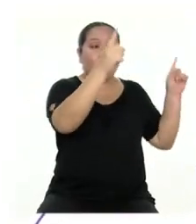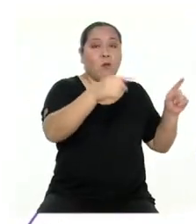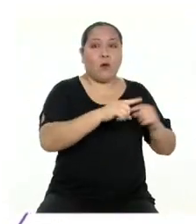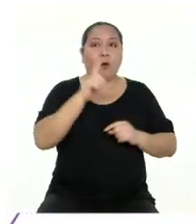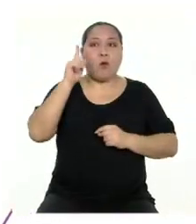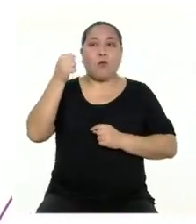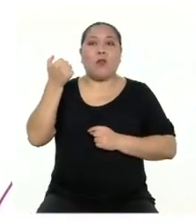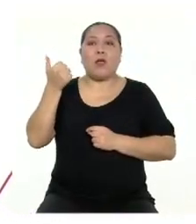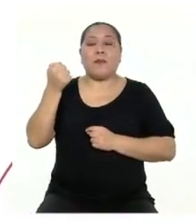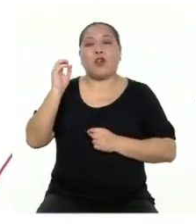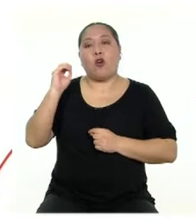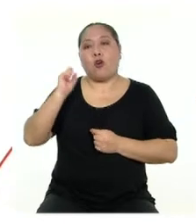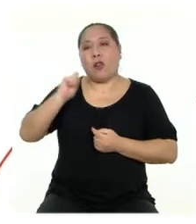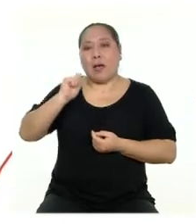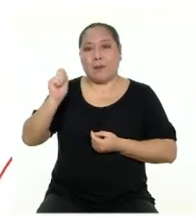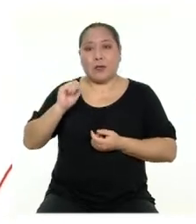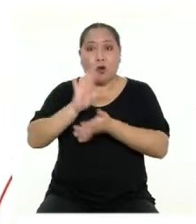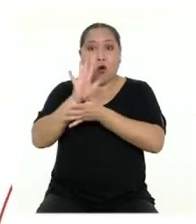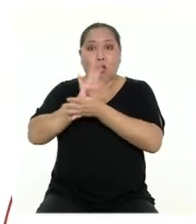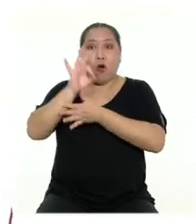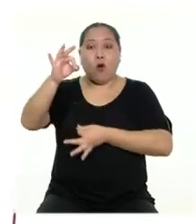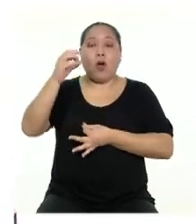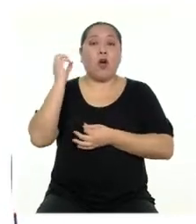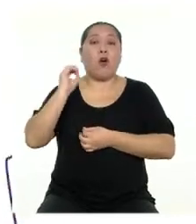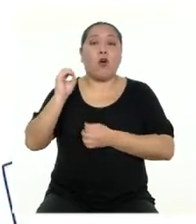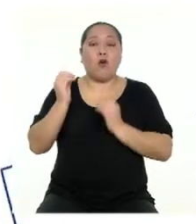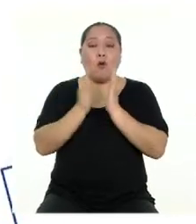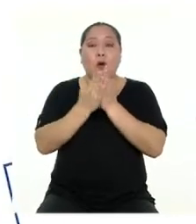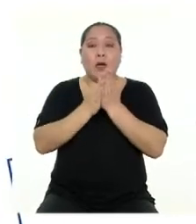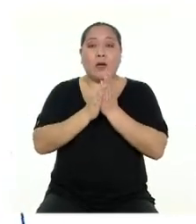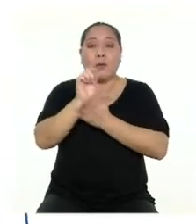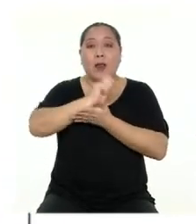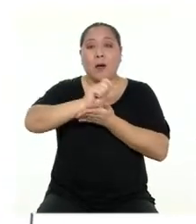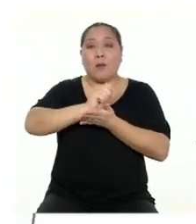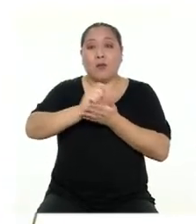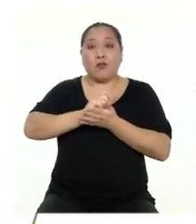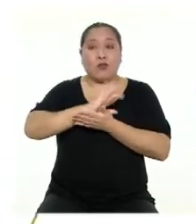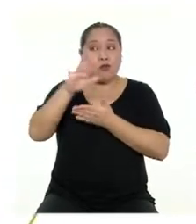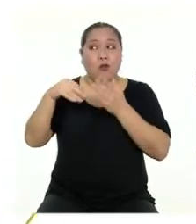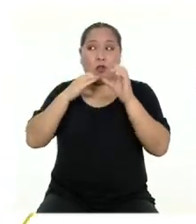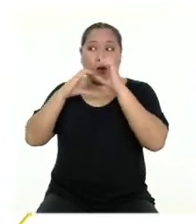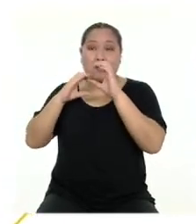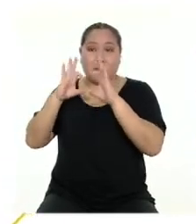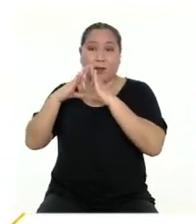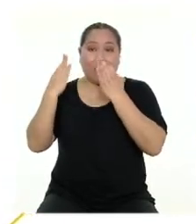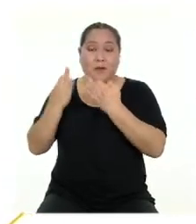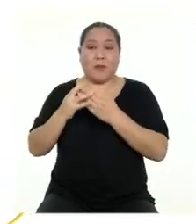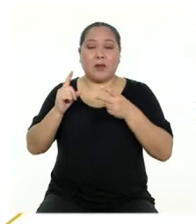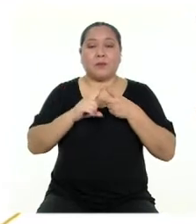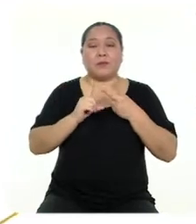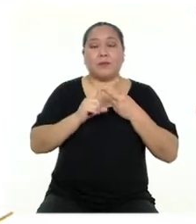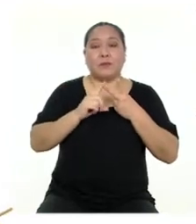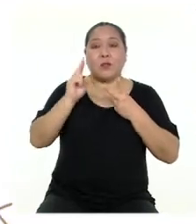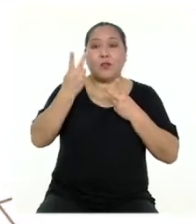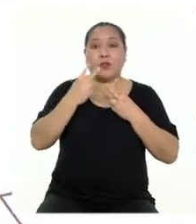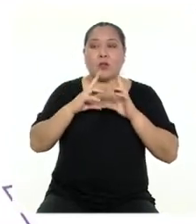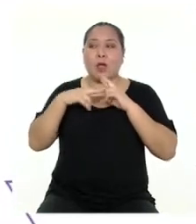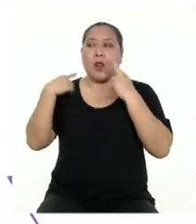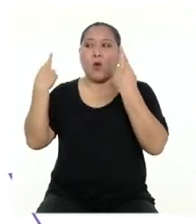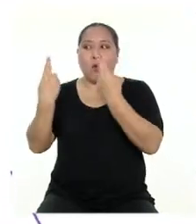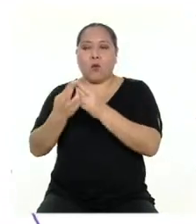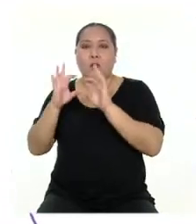han aprendido la importancia de hacer un manejo responsable de la economía. Haciendo uso responsable de los ingresos, evitando gastos